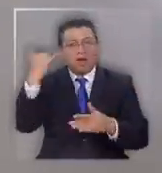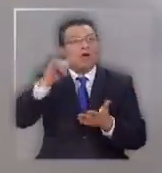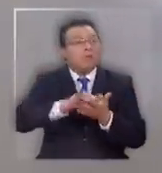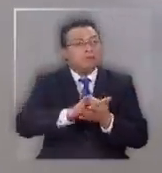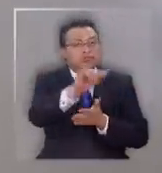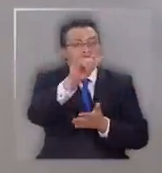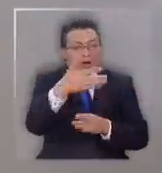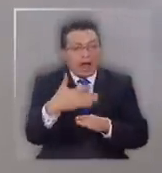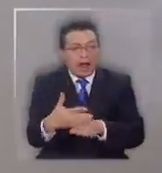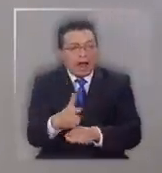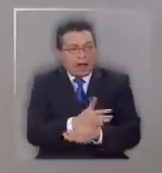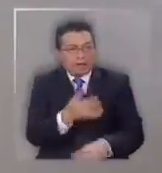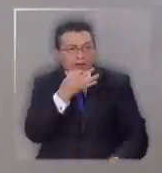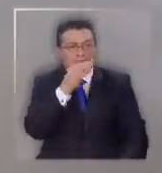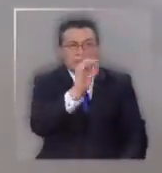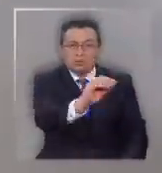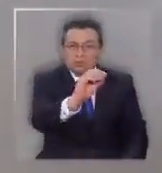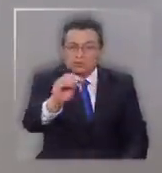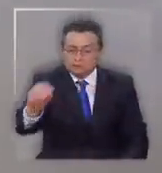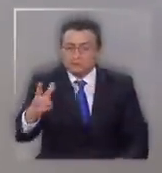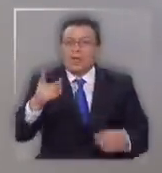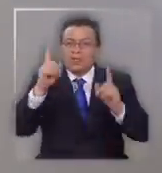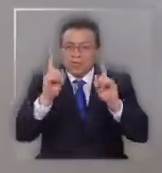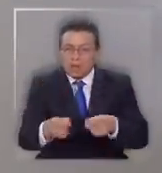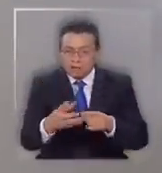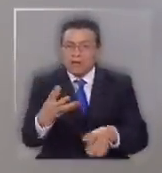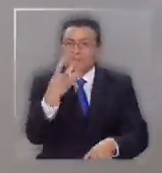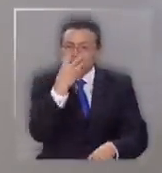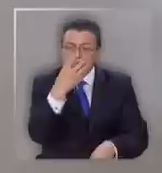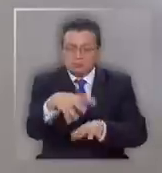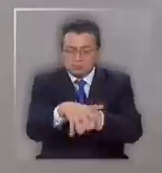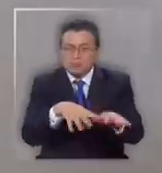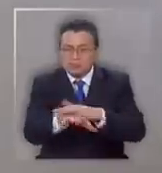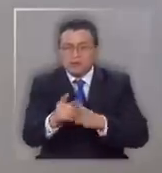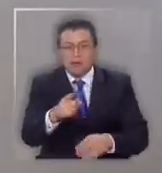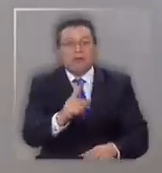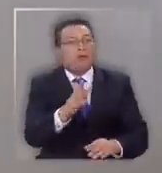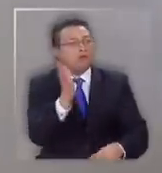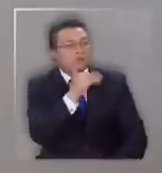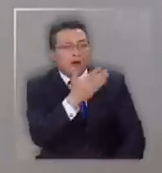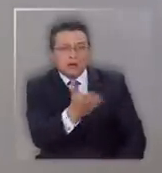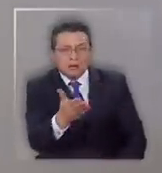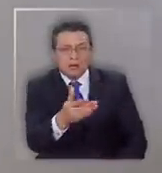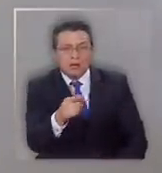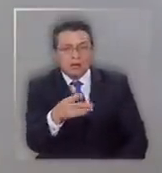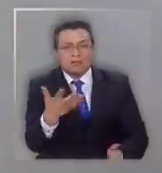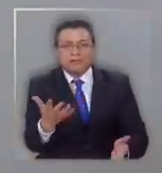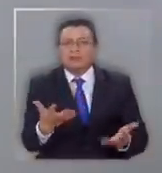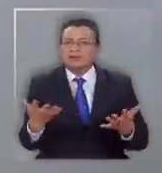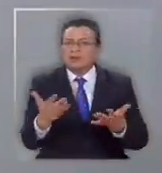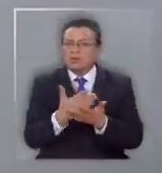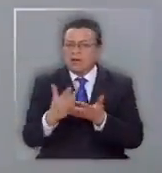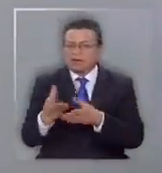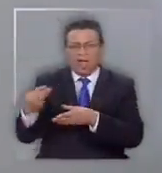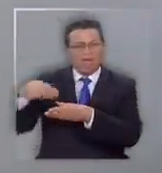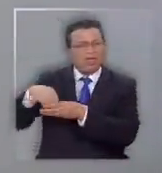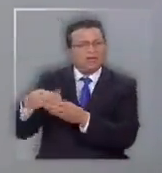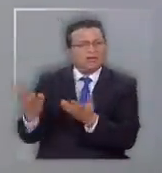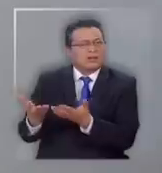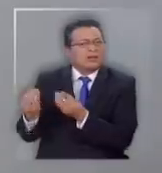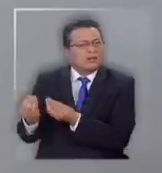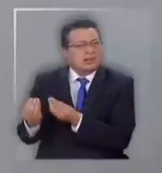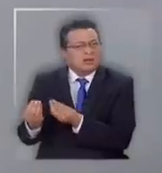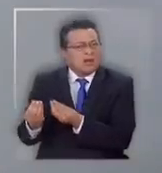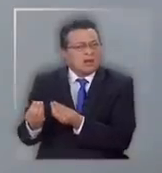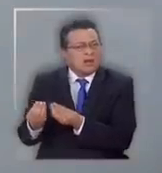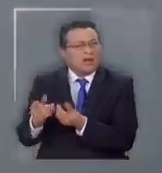ella adelantó que el personal sanitario al principio tenía que tener equipo de protección y no los tenía. Es decir, ¿qué está pasando al interior? ¿Por qué